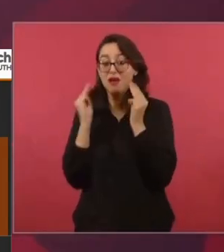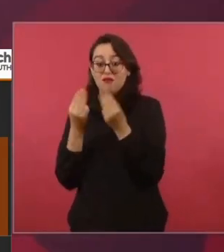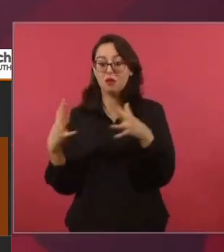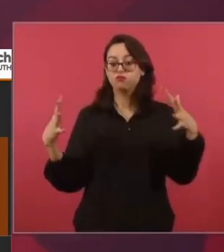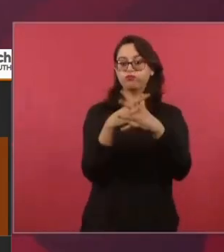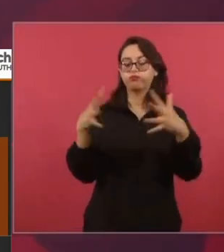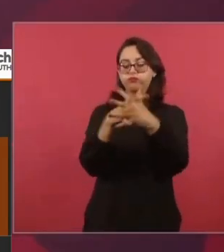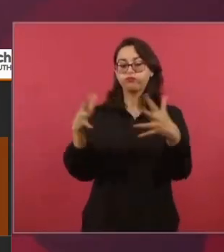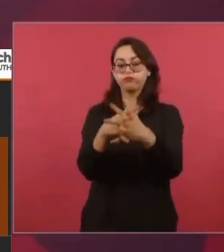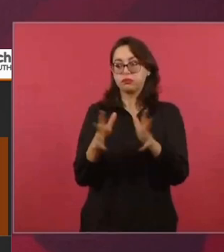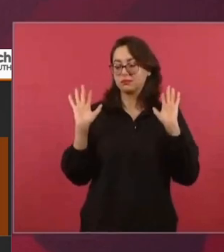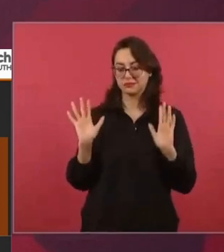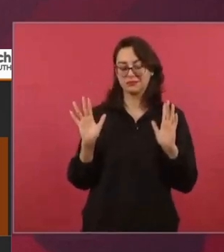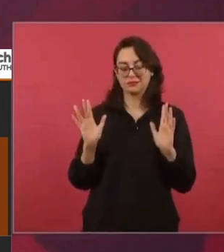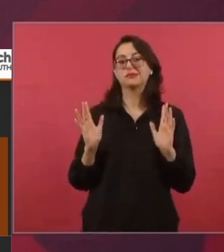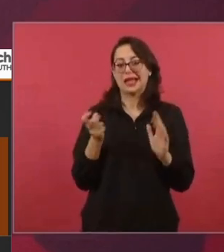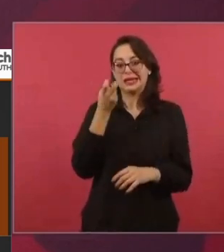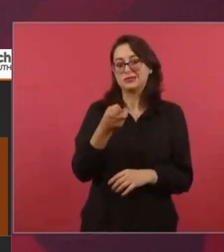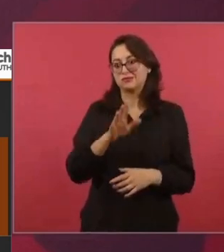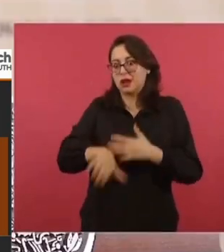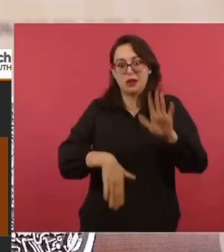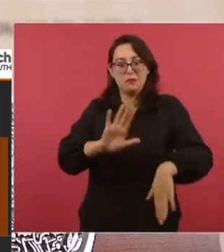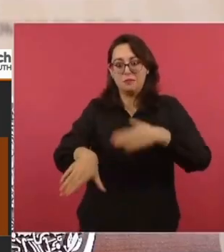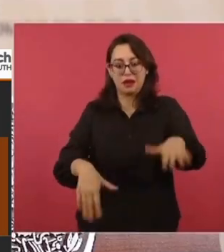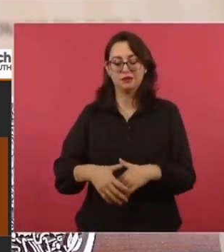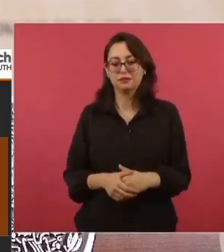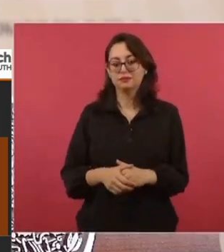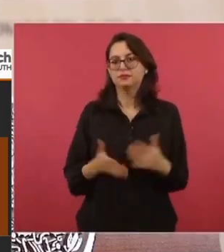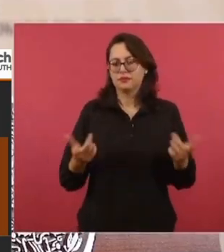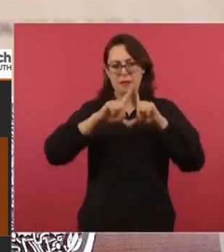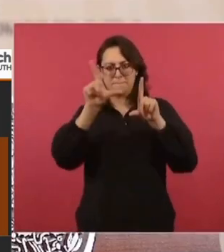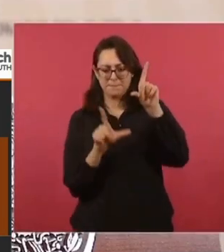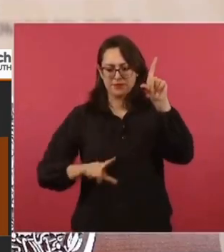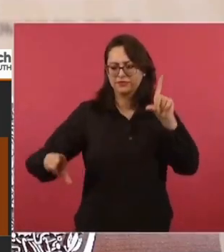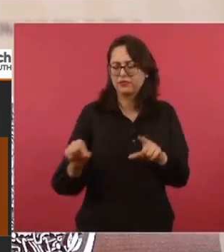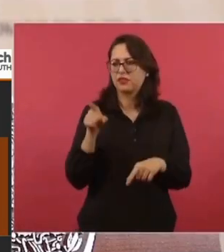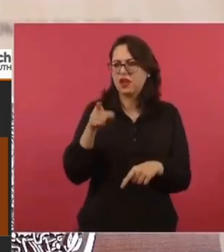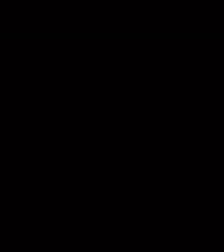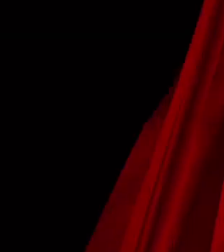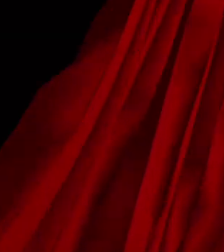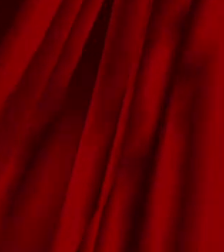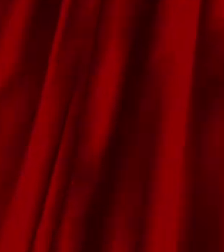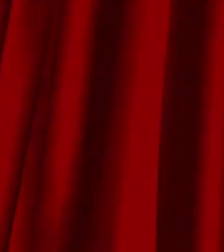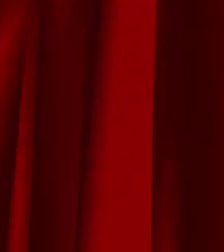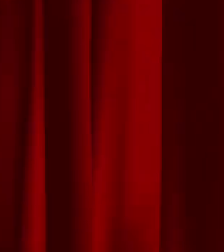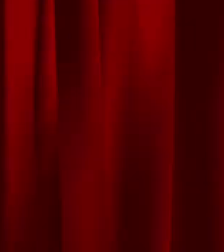homicidios. ¿Qué significa esto? Donde más homicidios tenemos es donde hay enfrentamiento de bandas por el narcomenudeo.